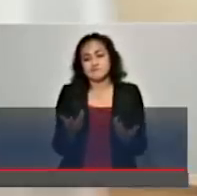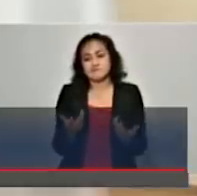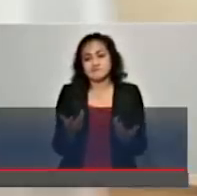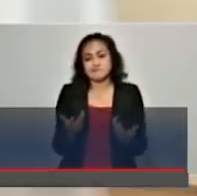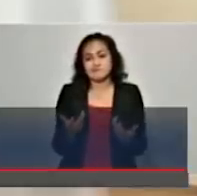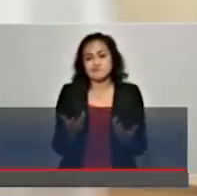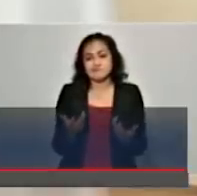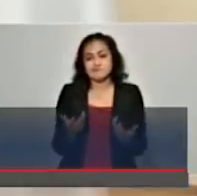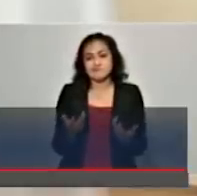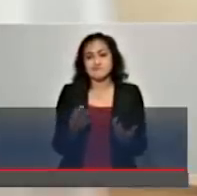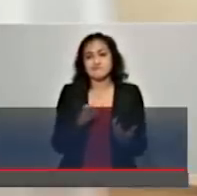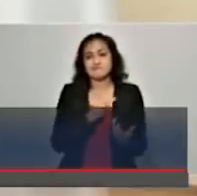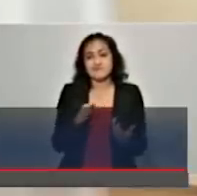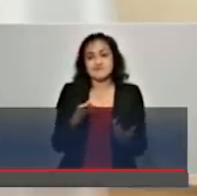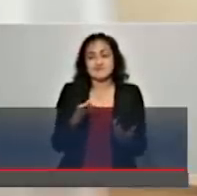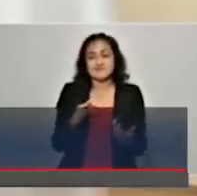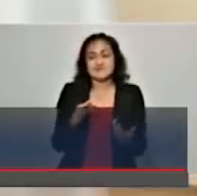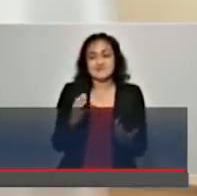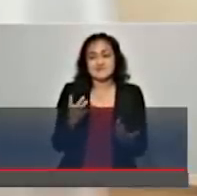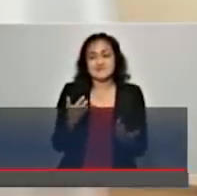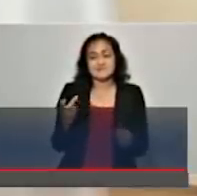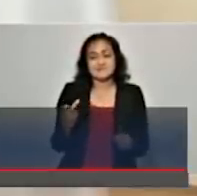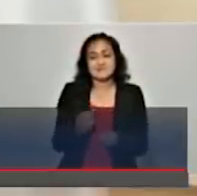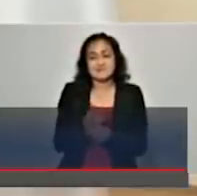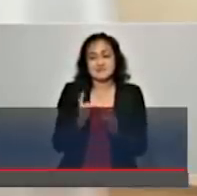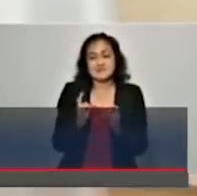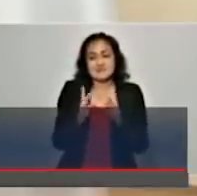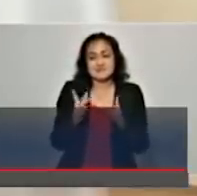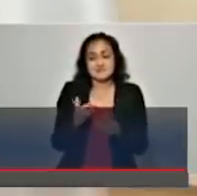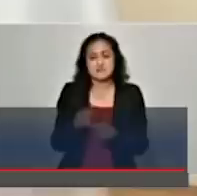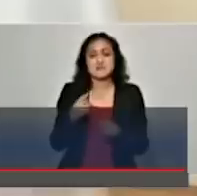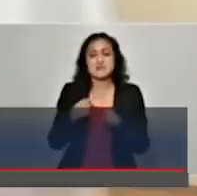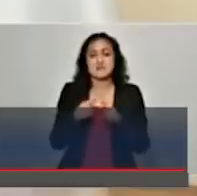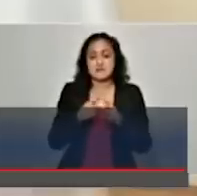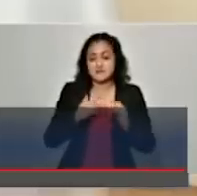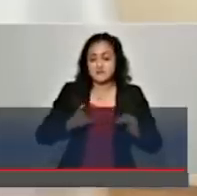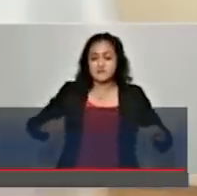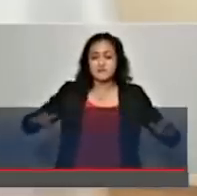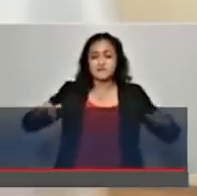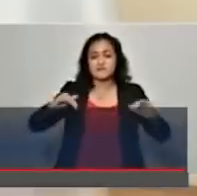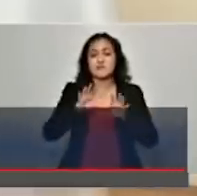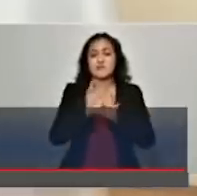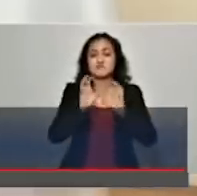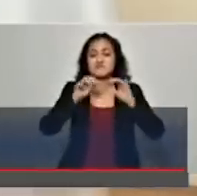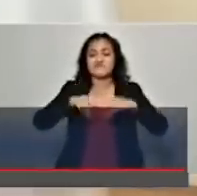impredecibles allá en las laterales en los bordos